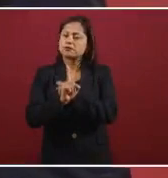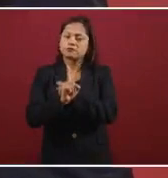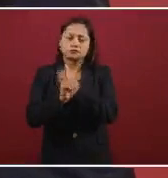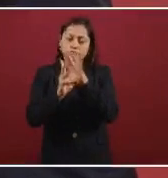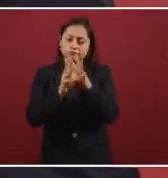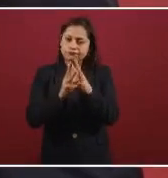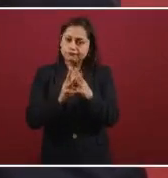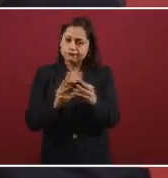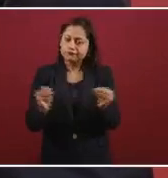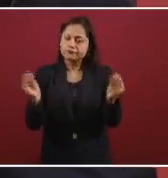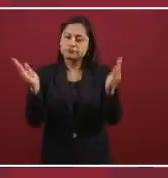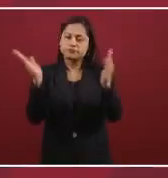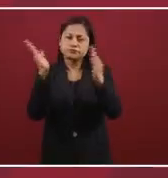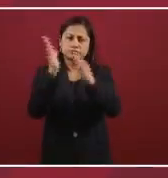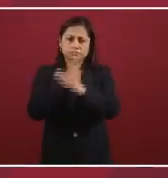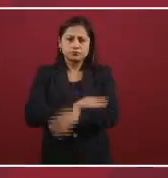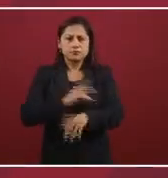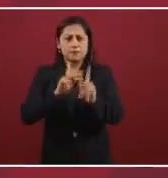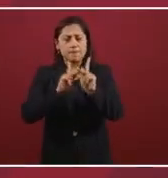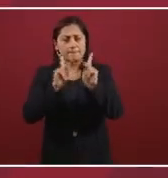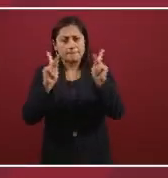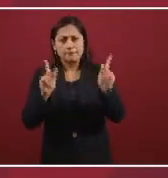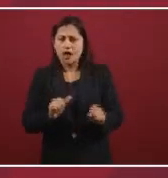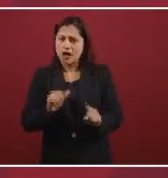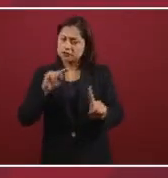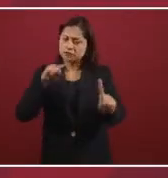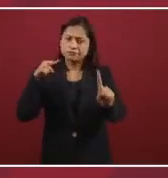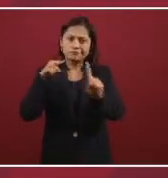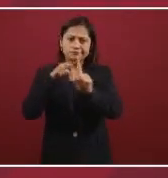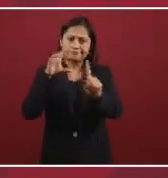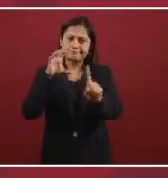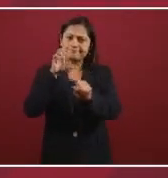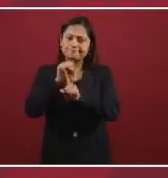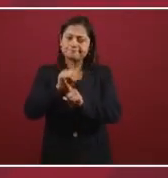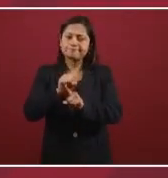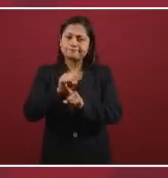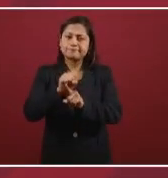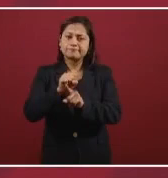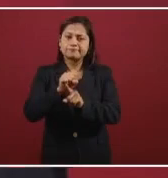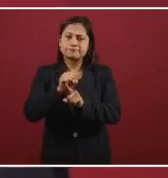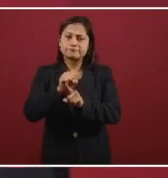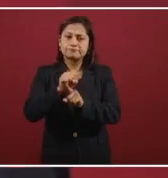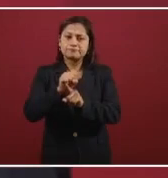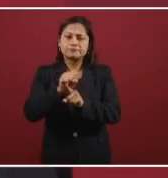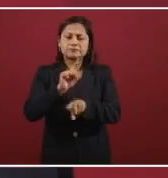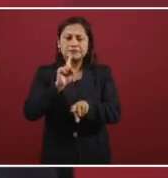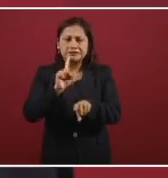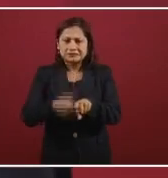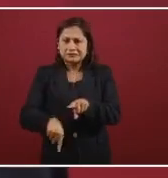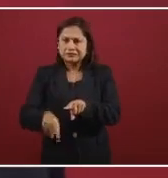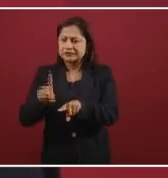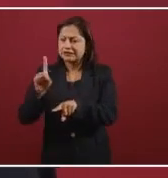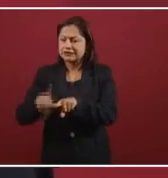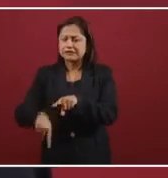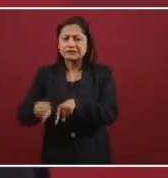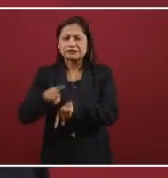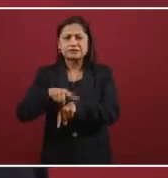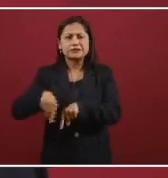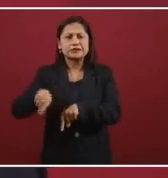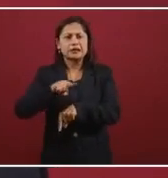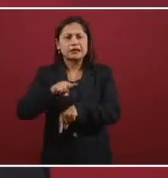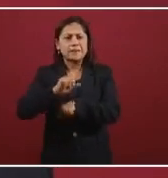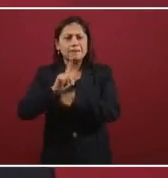¿sí? El que no haya confrontación entre hermanos